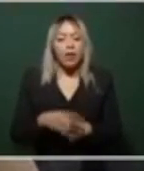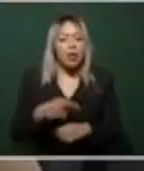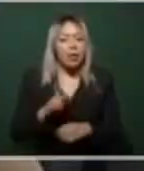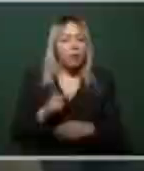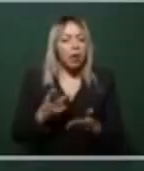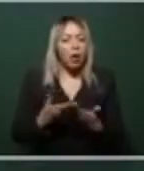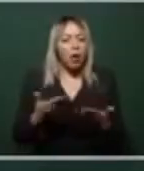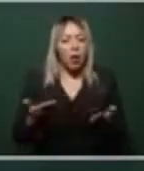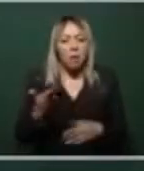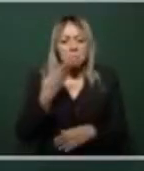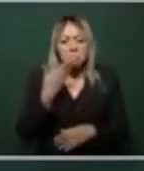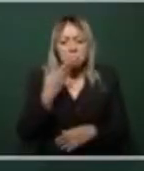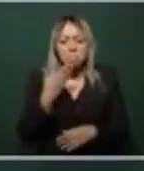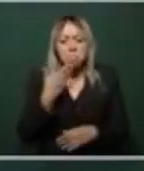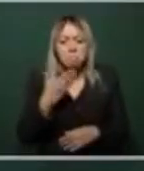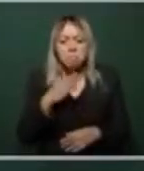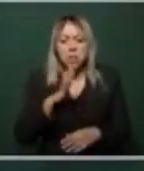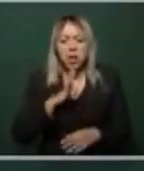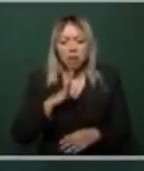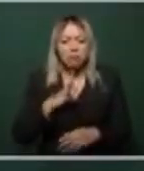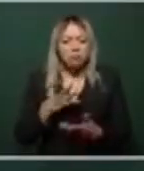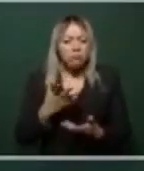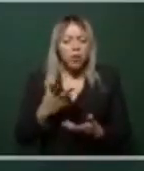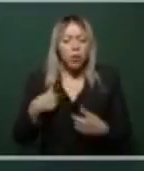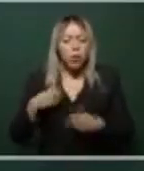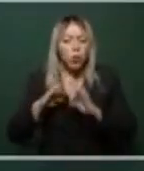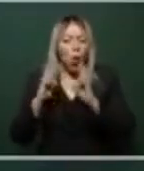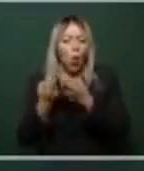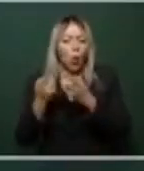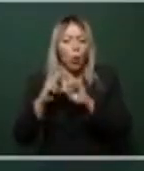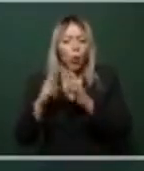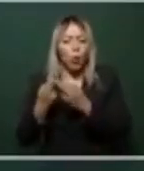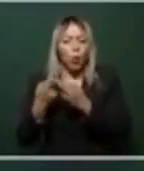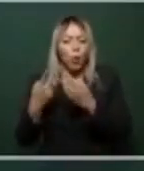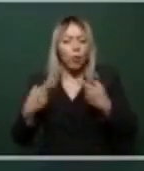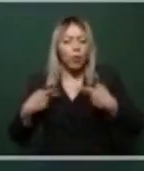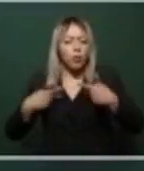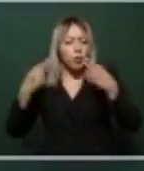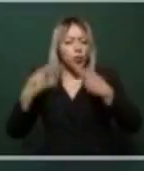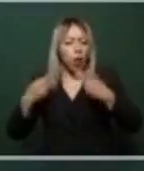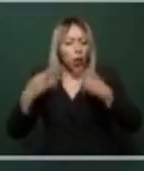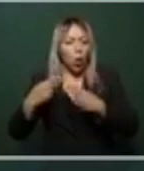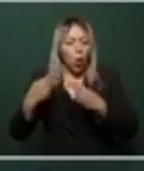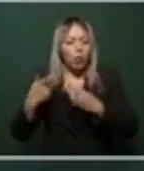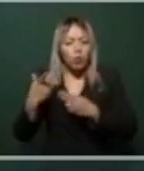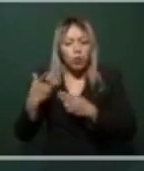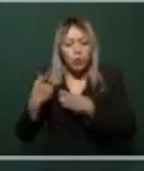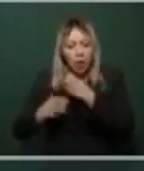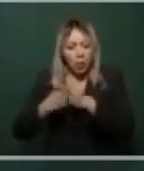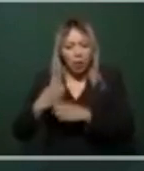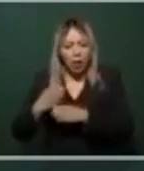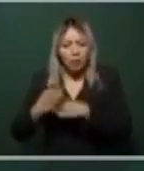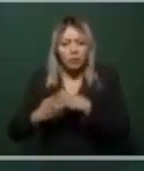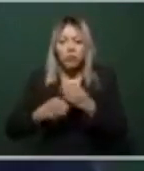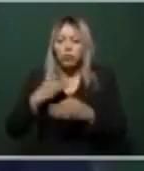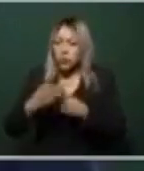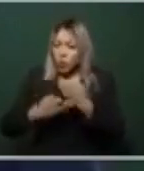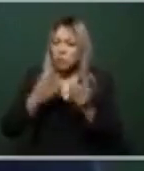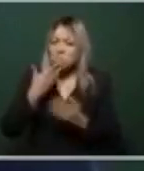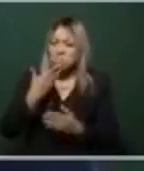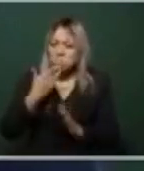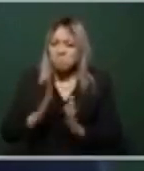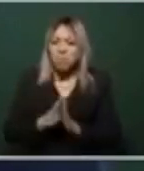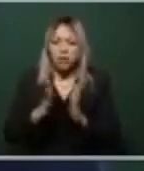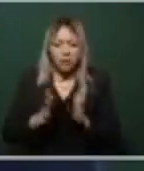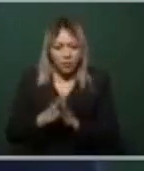bien, me reúno con empresarios y casi todos están participando y están